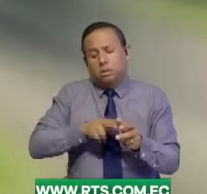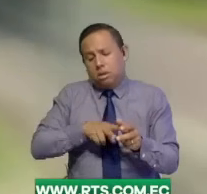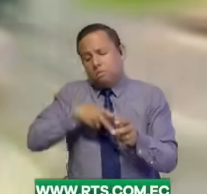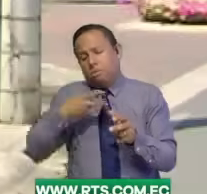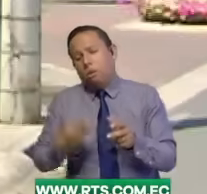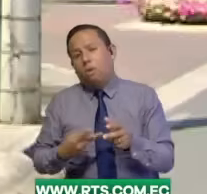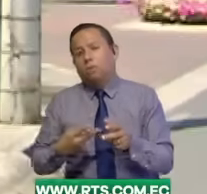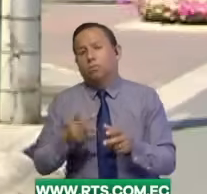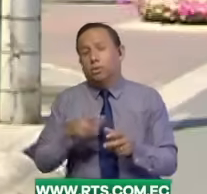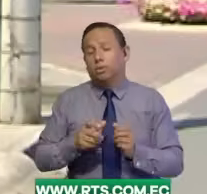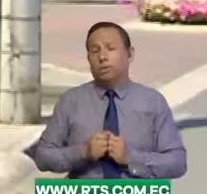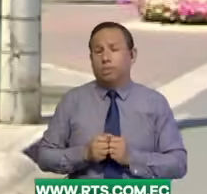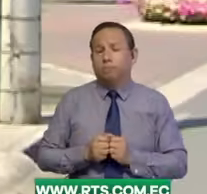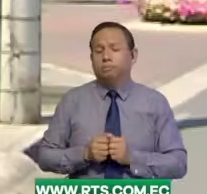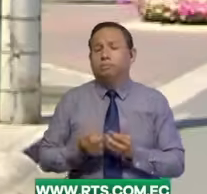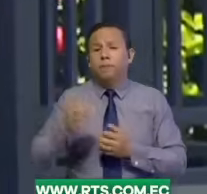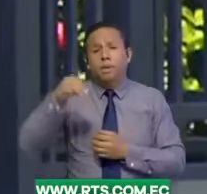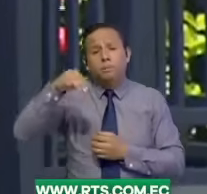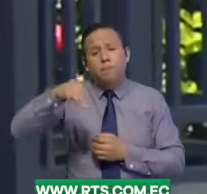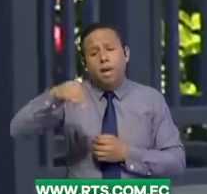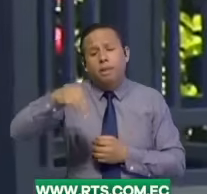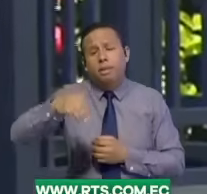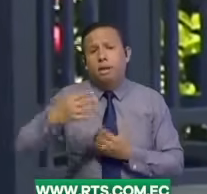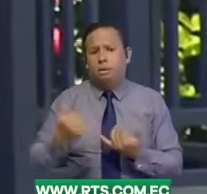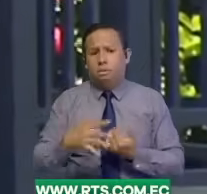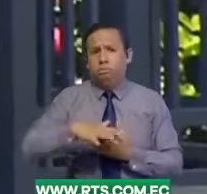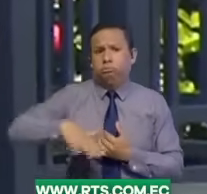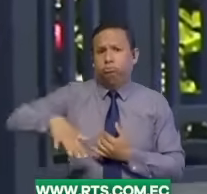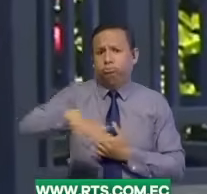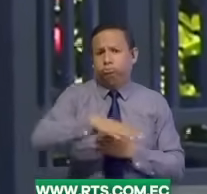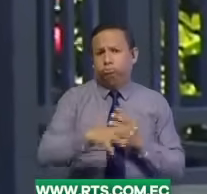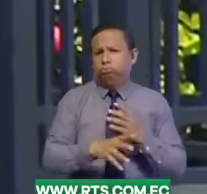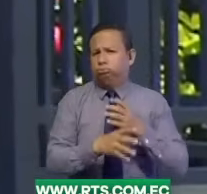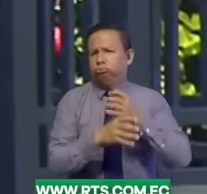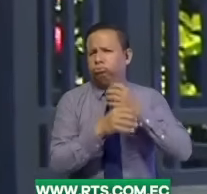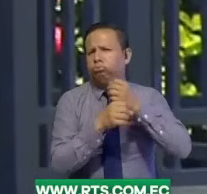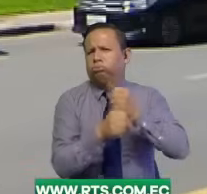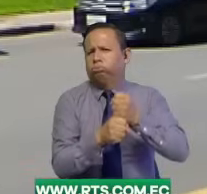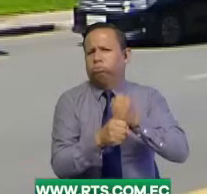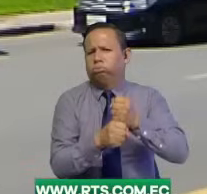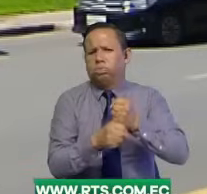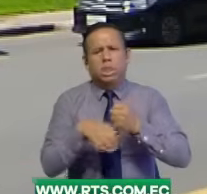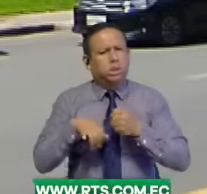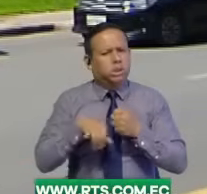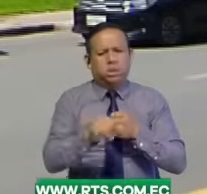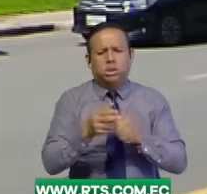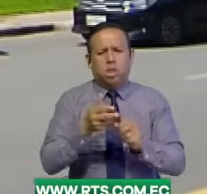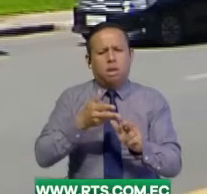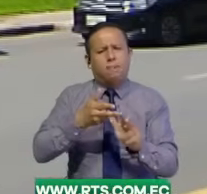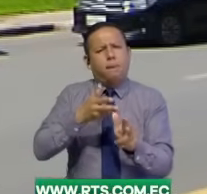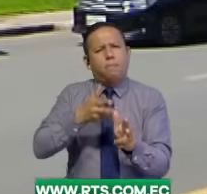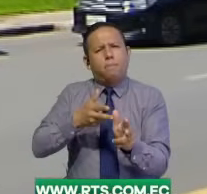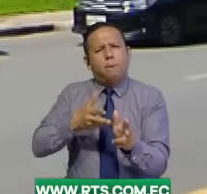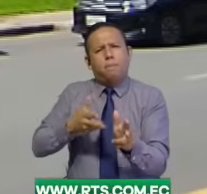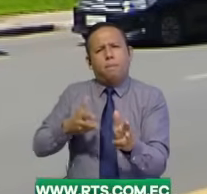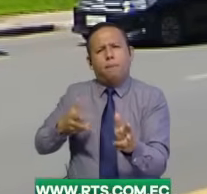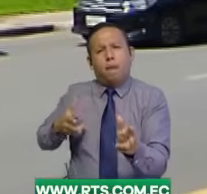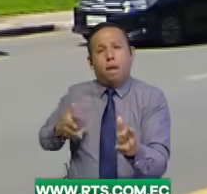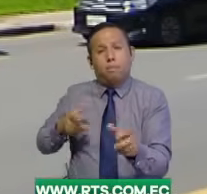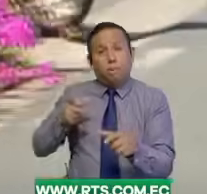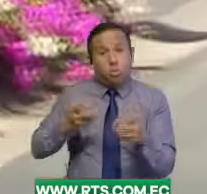delincuentes. Este martes la seguridad era extrema en La Garita. Las filas continúan en el área de